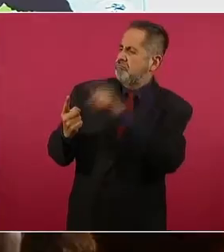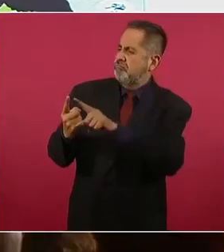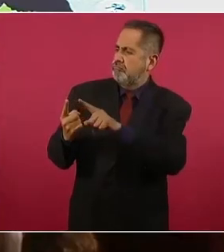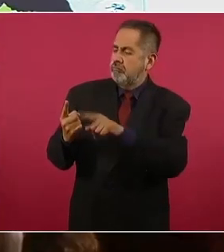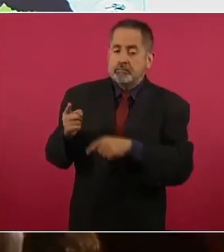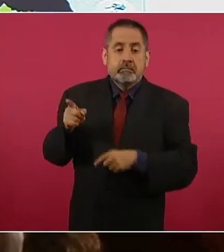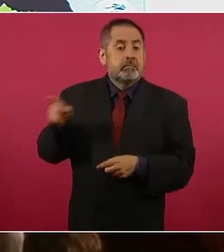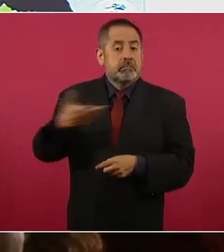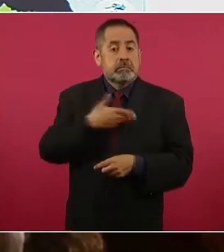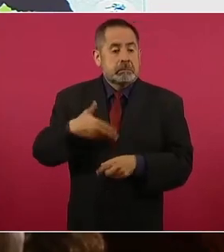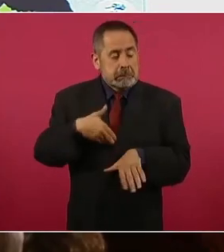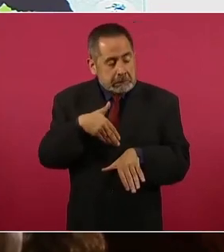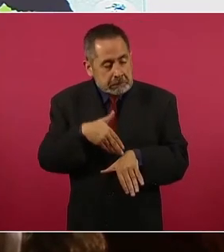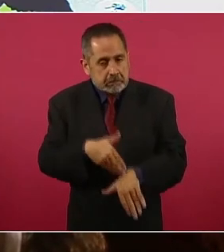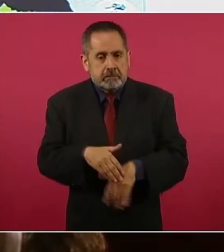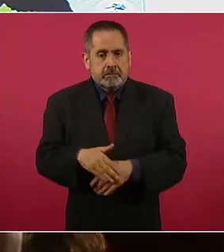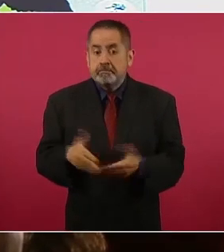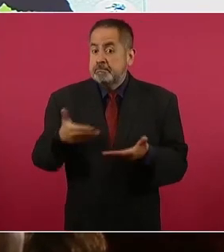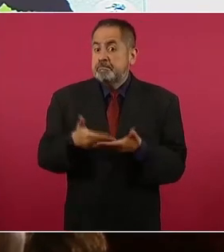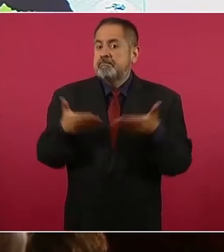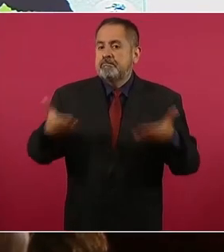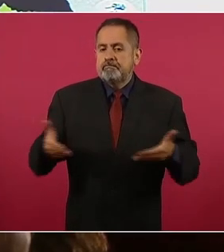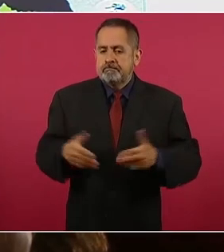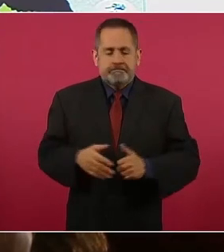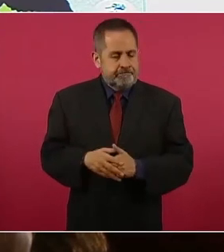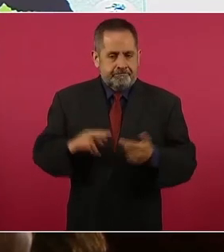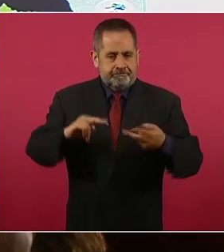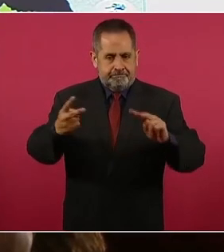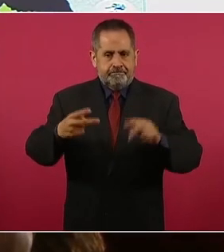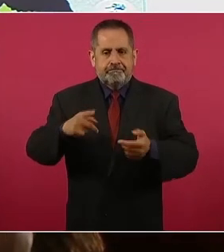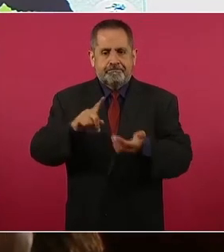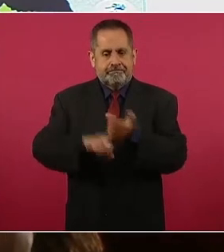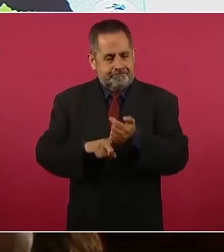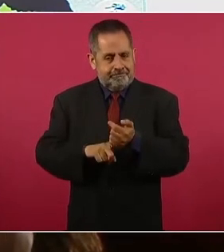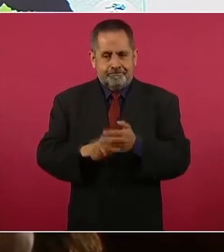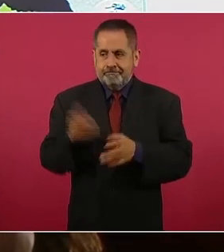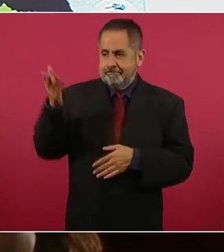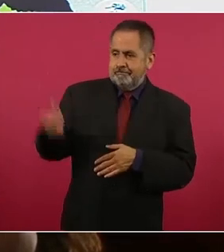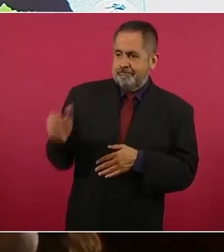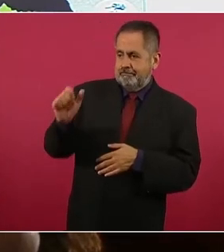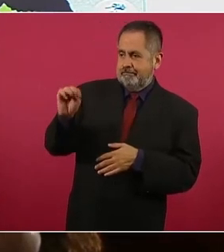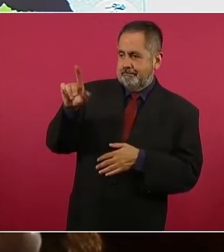Así no. Y ahora, aquí estoy yo,